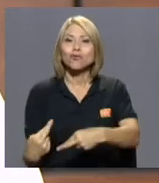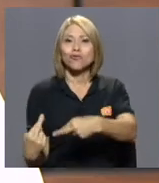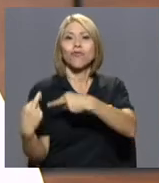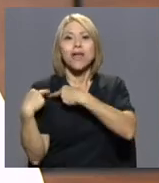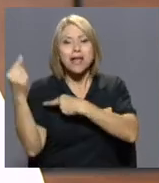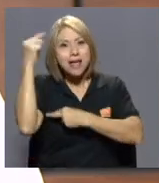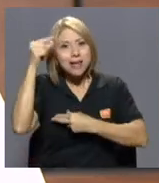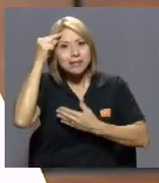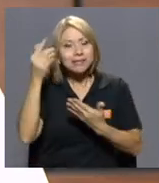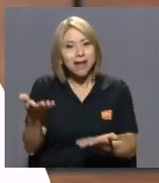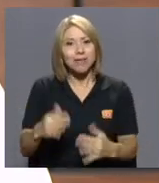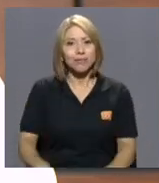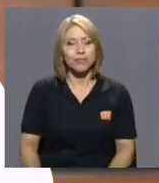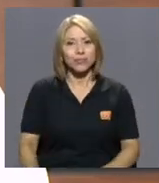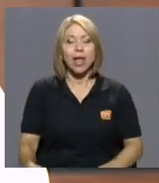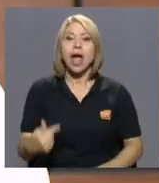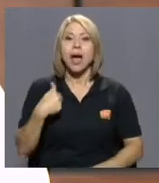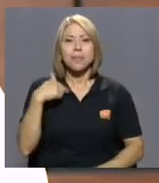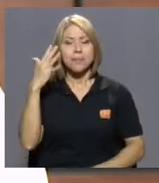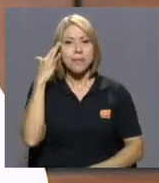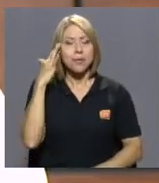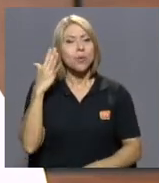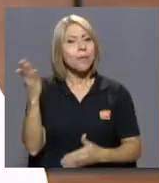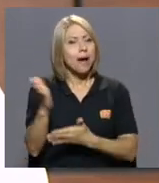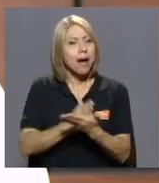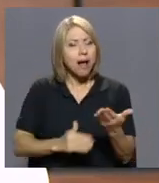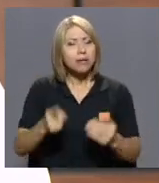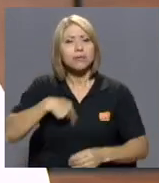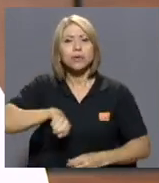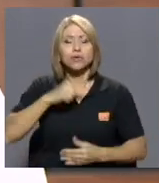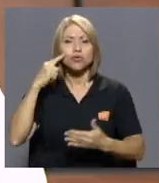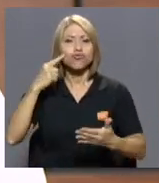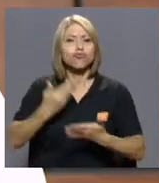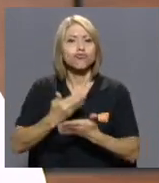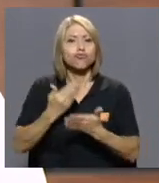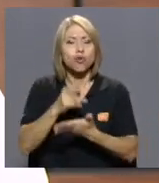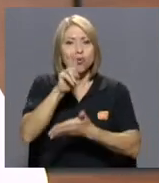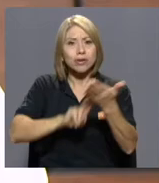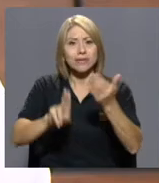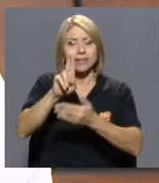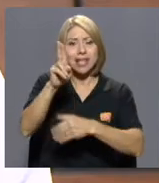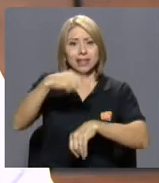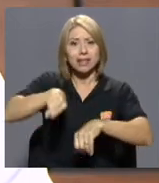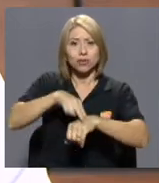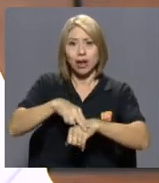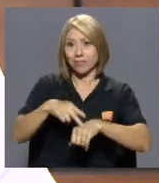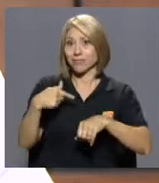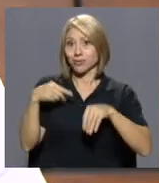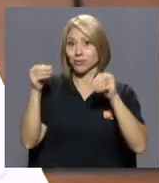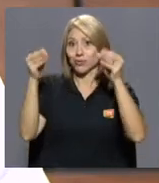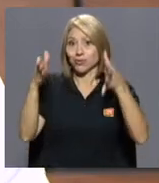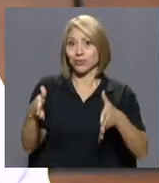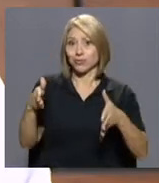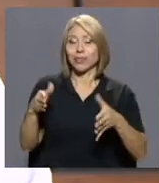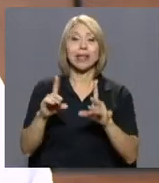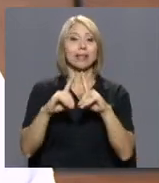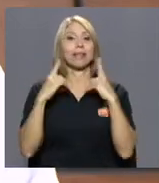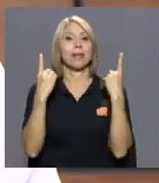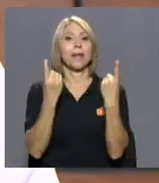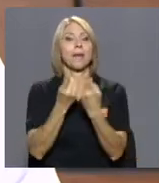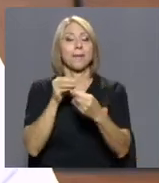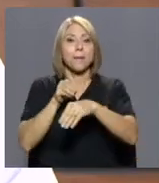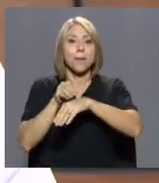muchísimo algo que al menos hemos vivenciado en la Universidad Nacional. Yo soy docente en esa universidad y el Departamento de Orientación y